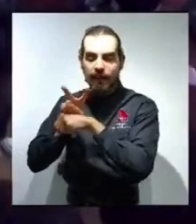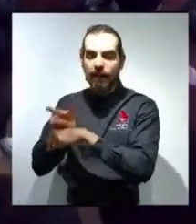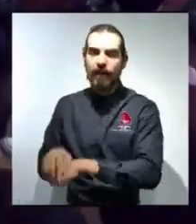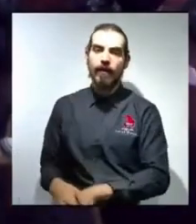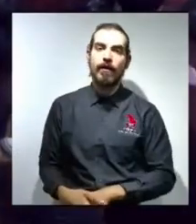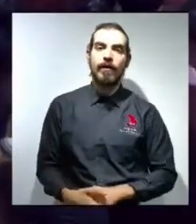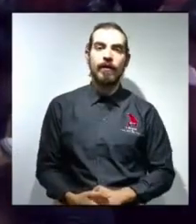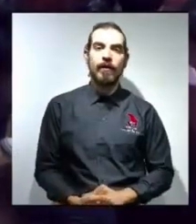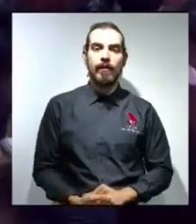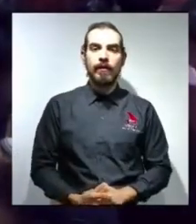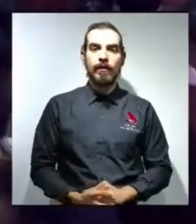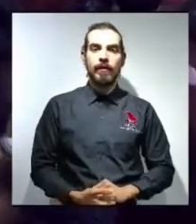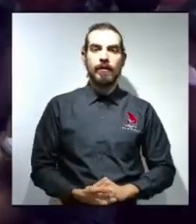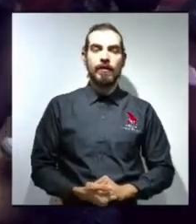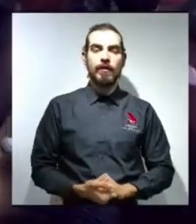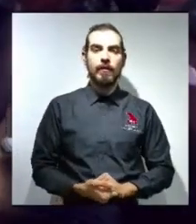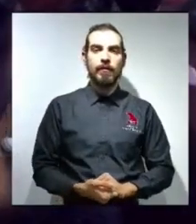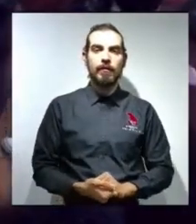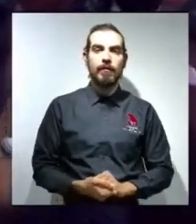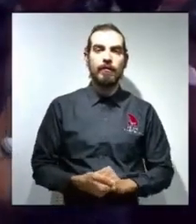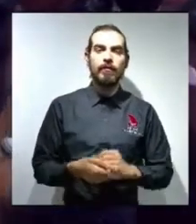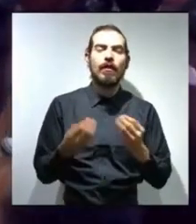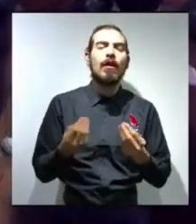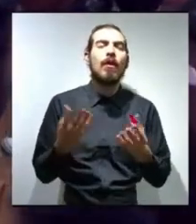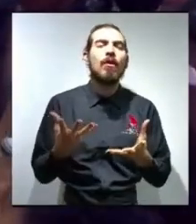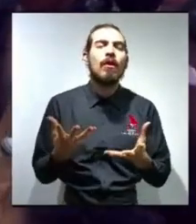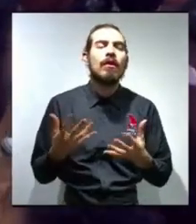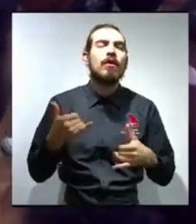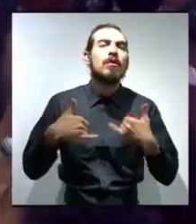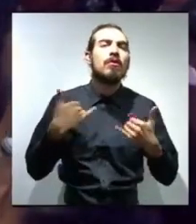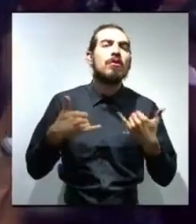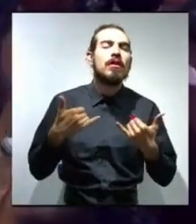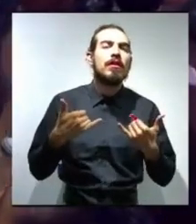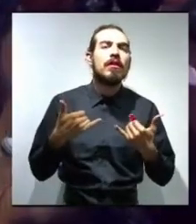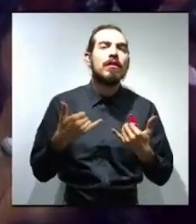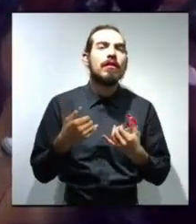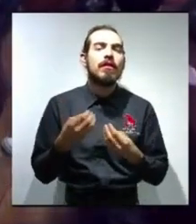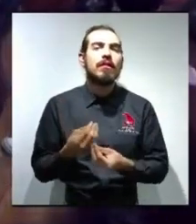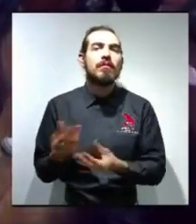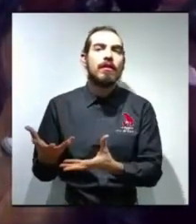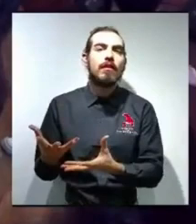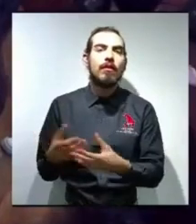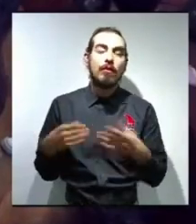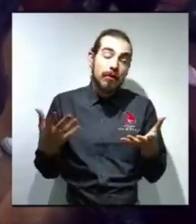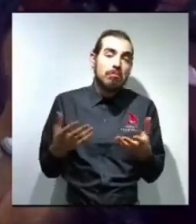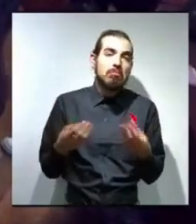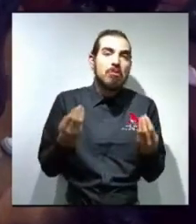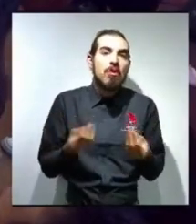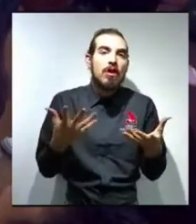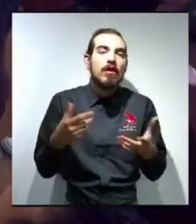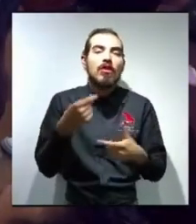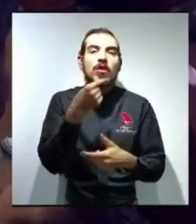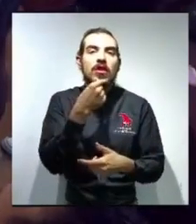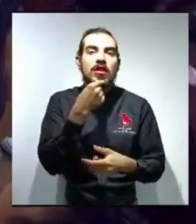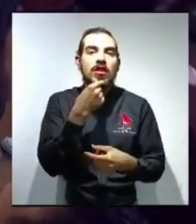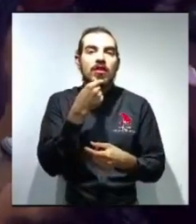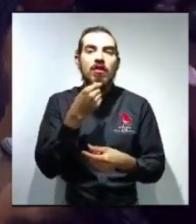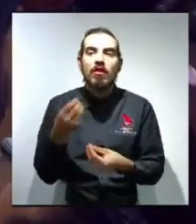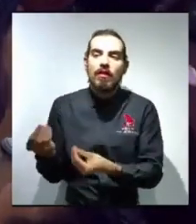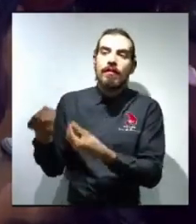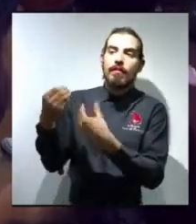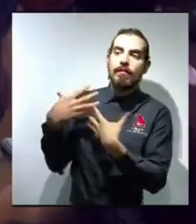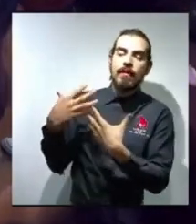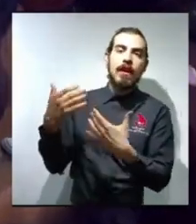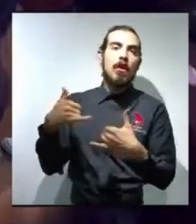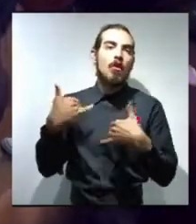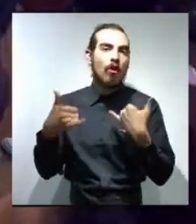días. Preguntarles cuántos juguetes repartieron el año, o bueno, a cuántos niños se les entregaron juguetes al año, este año. O el año pasado. Sí, el